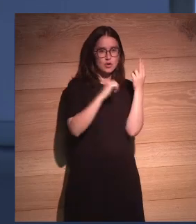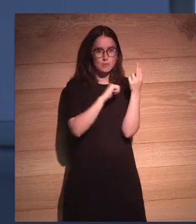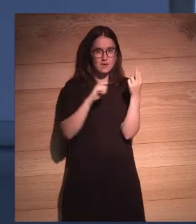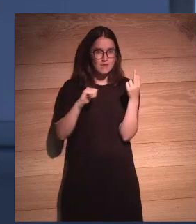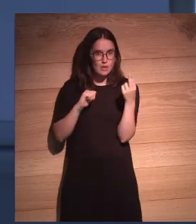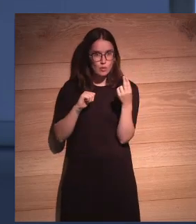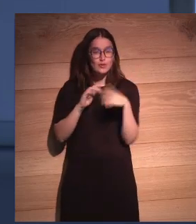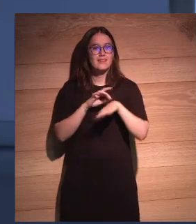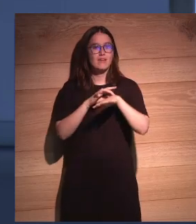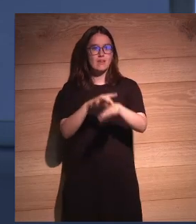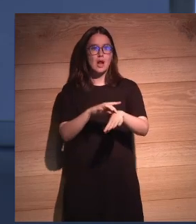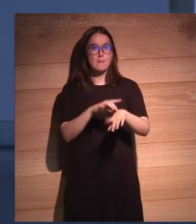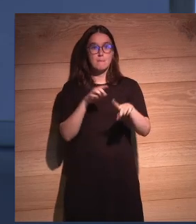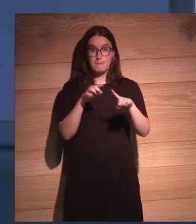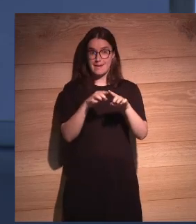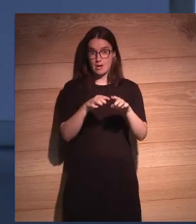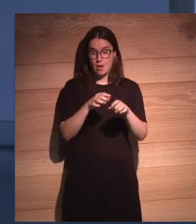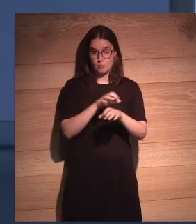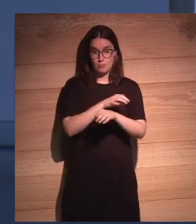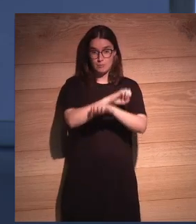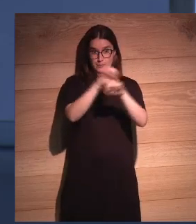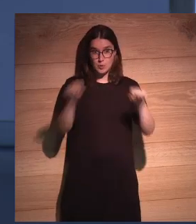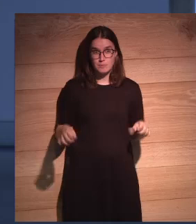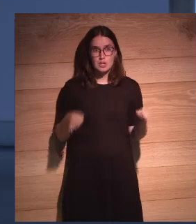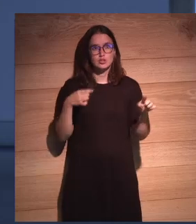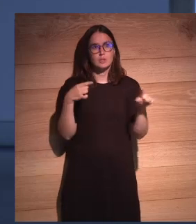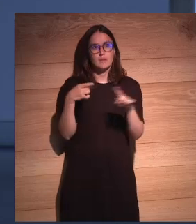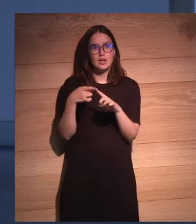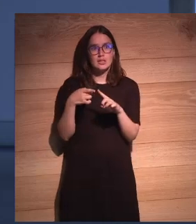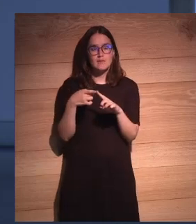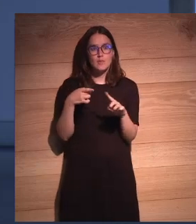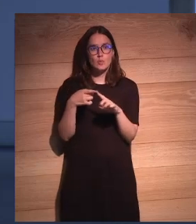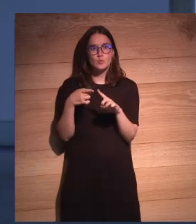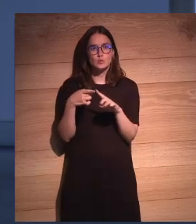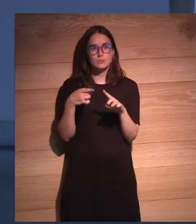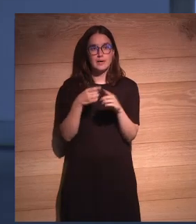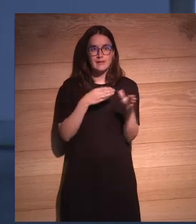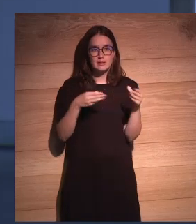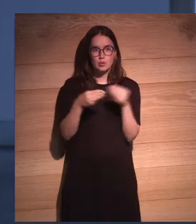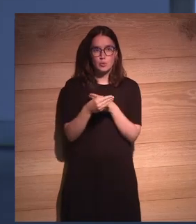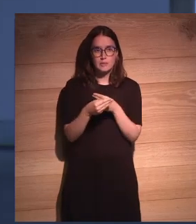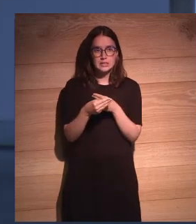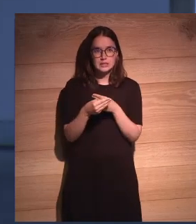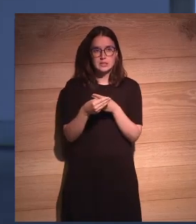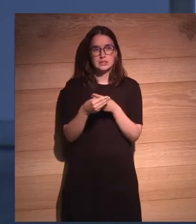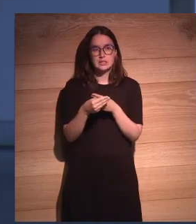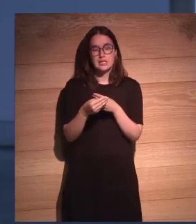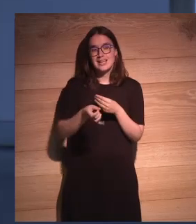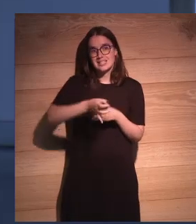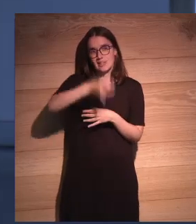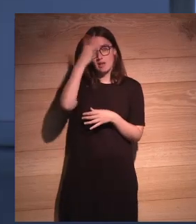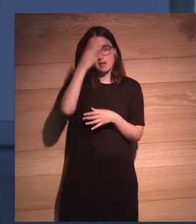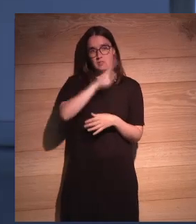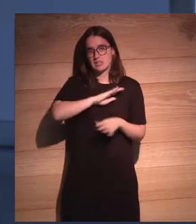privada para que esto tenga lugar. Y los objetivos de cara a este documento las ideas